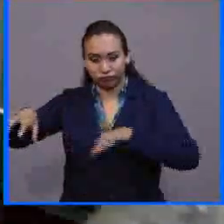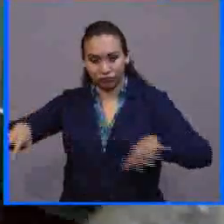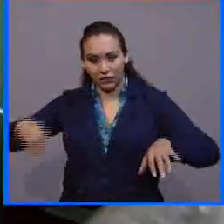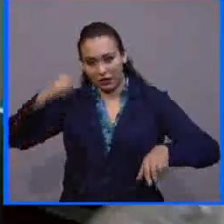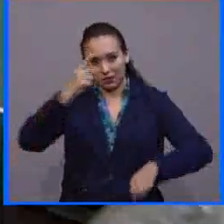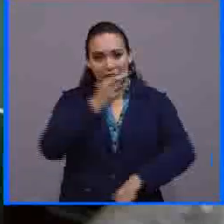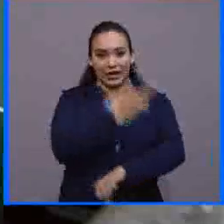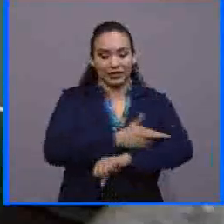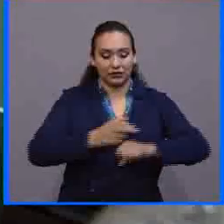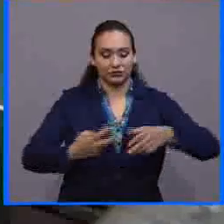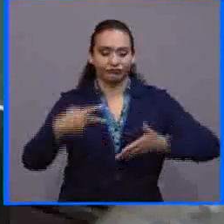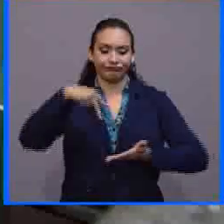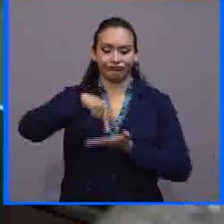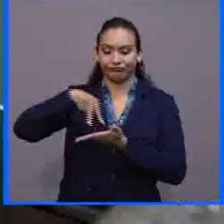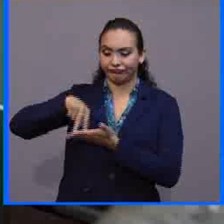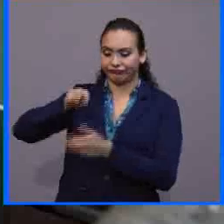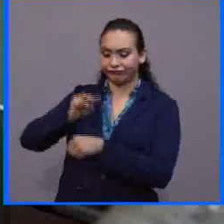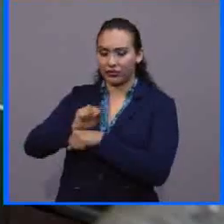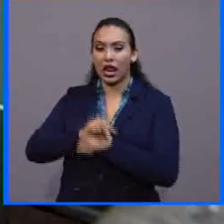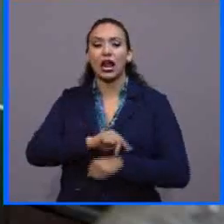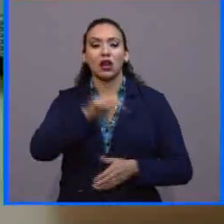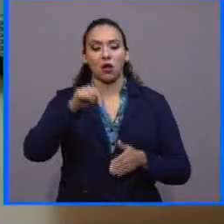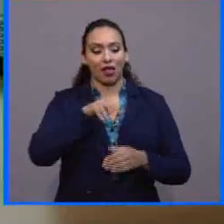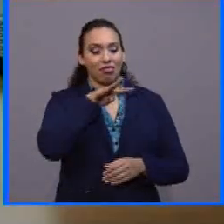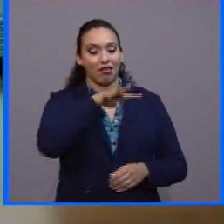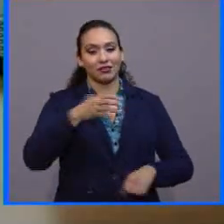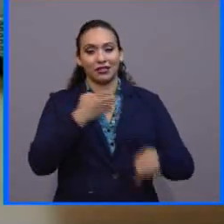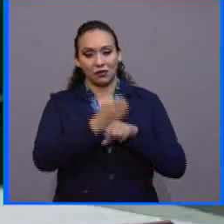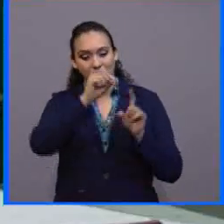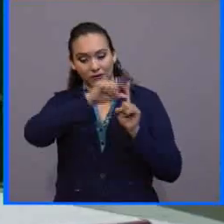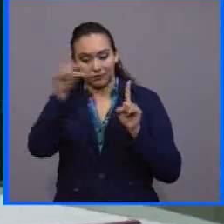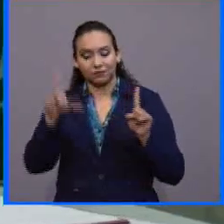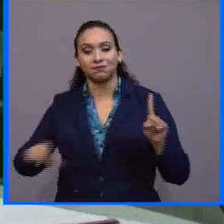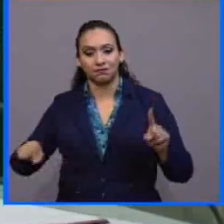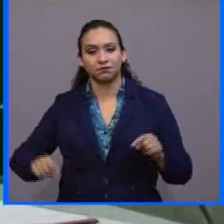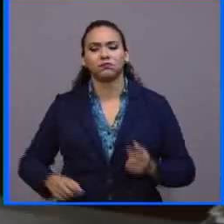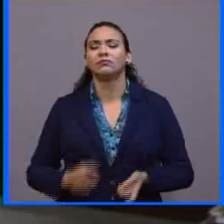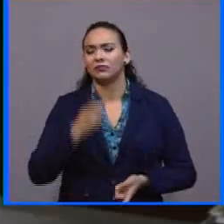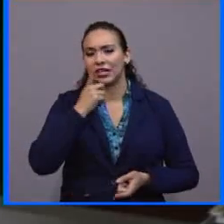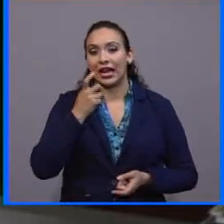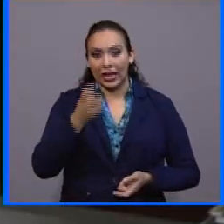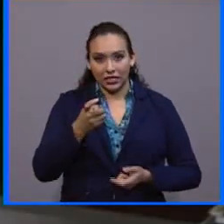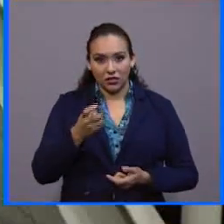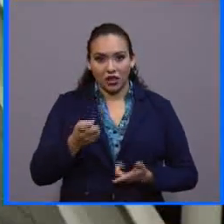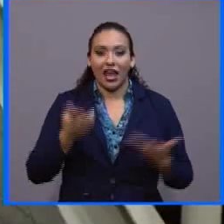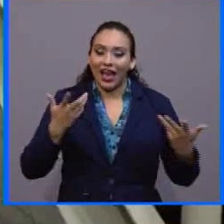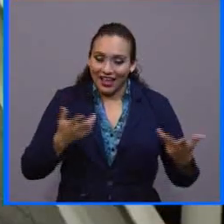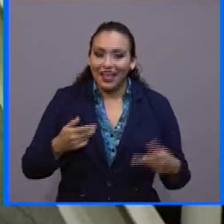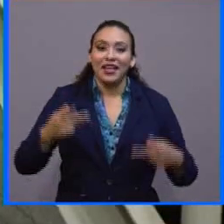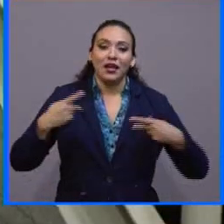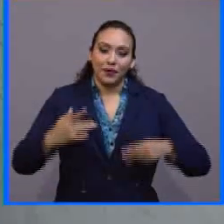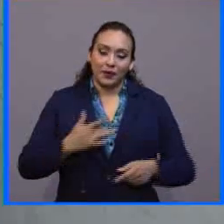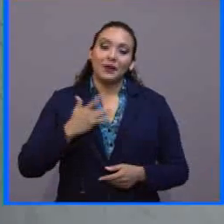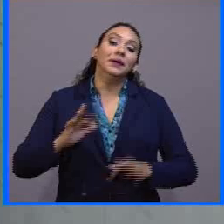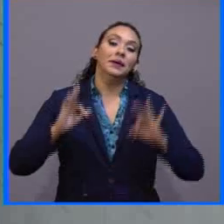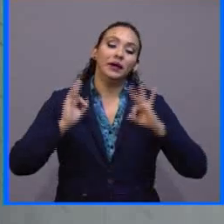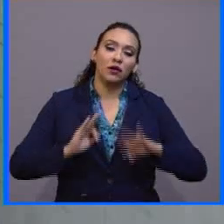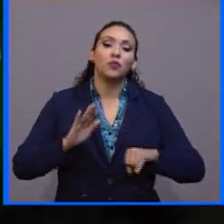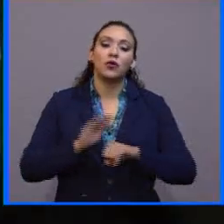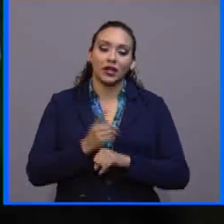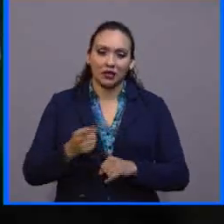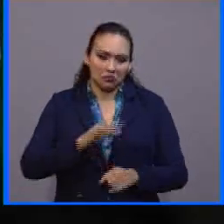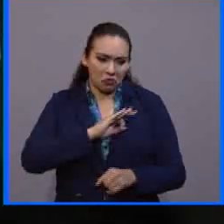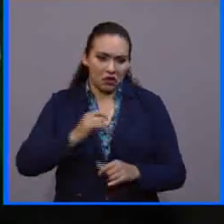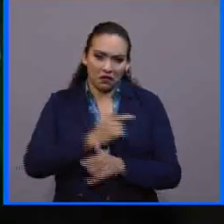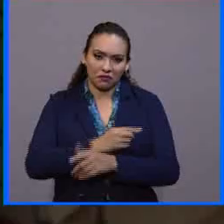procesos concurrentes en 19 estados. Con ello, asegura, se garantiza a la ciudadanía el derecho a ejercer su